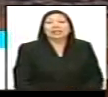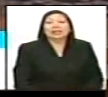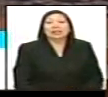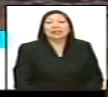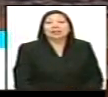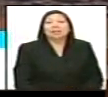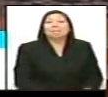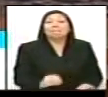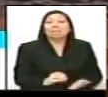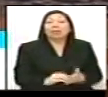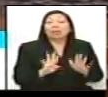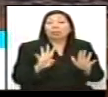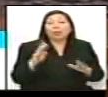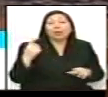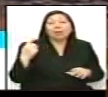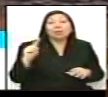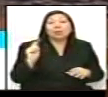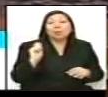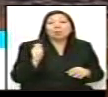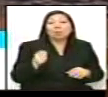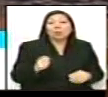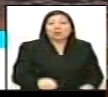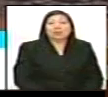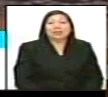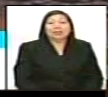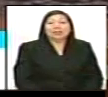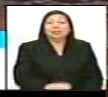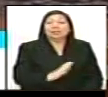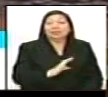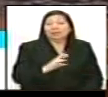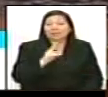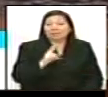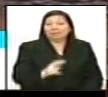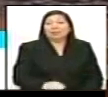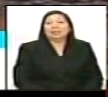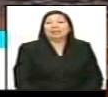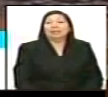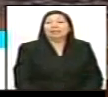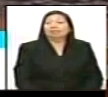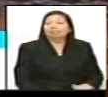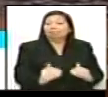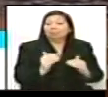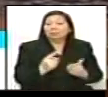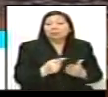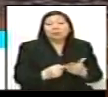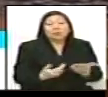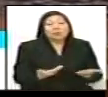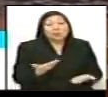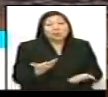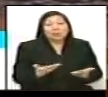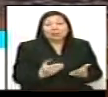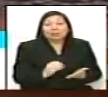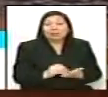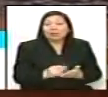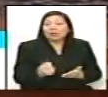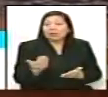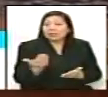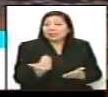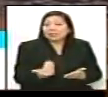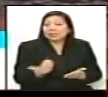más de 9 millones de soles en multas electorales al Estado peruano, precisamente porque no hay facultad de cobranza